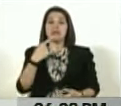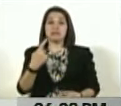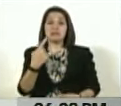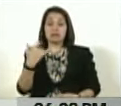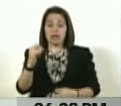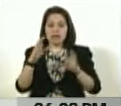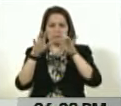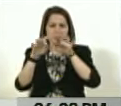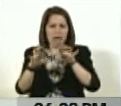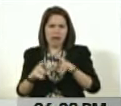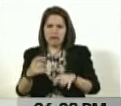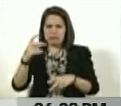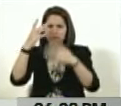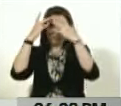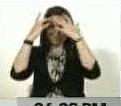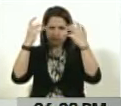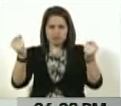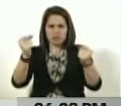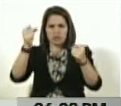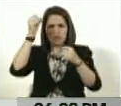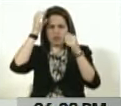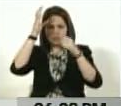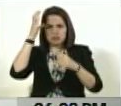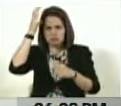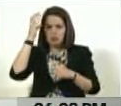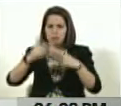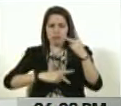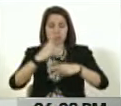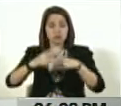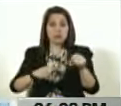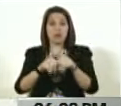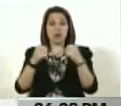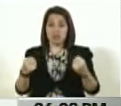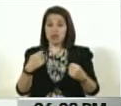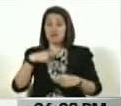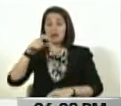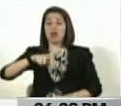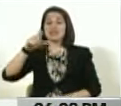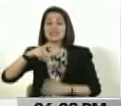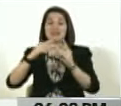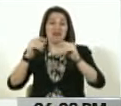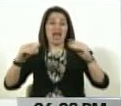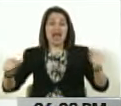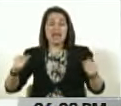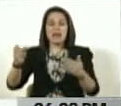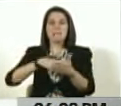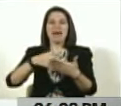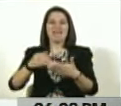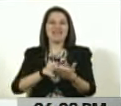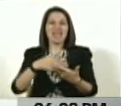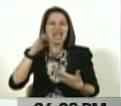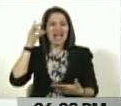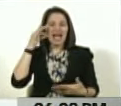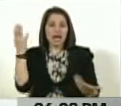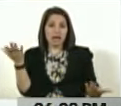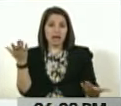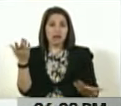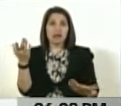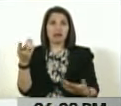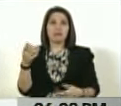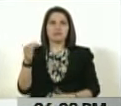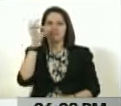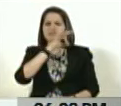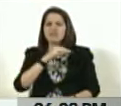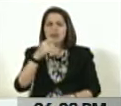instalación, máquinas, conocimiento y manos dispuestas para producción panadera. Necesito harina y manteca, muy importante esa pregunta. También tenemos Janet